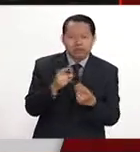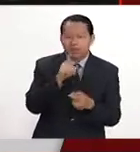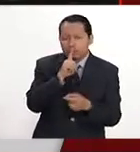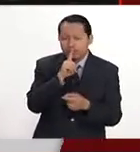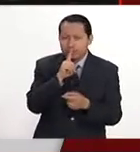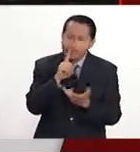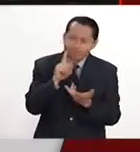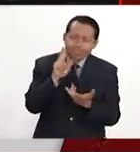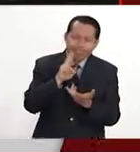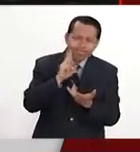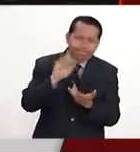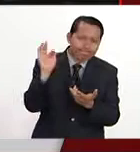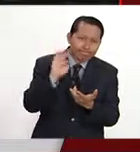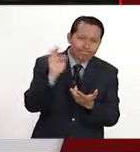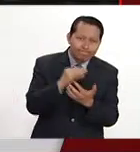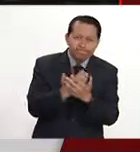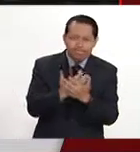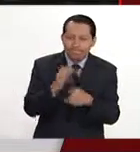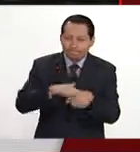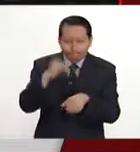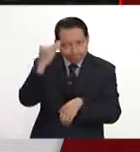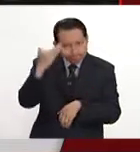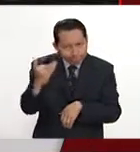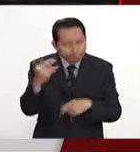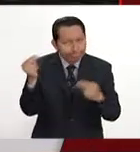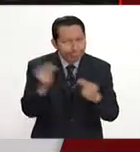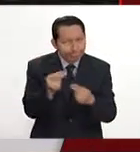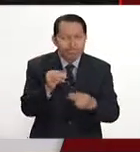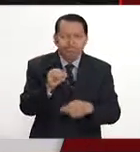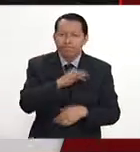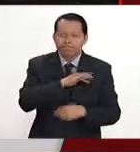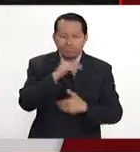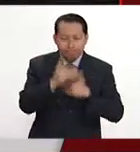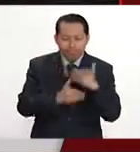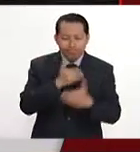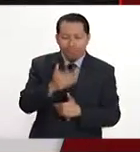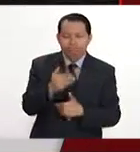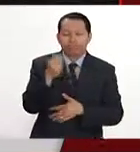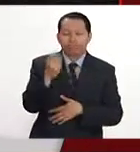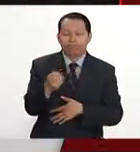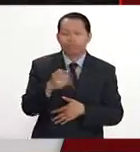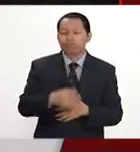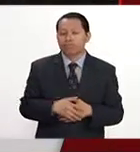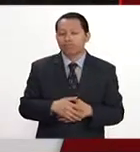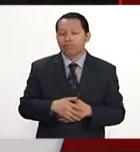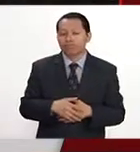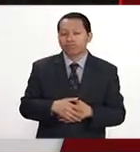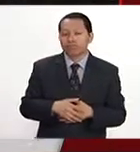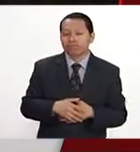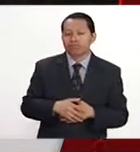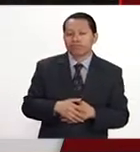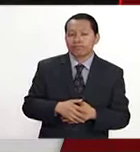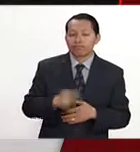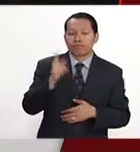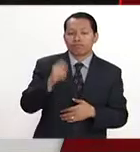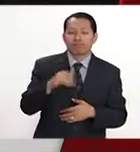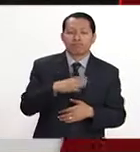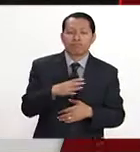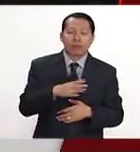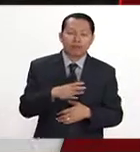sentarse más tiempo, pues se sentaba más tiempo. Y en vista de estas discrepancias, por más